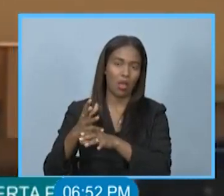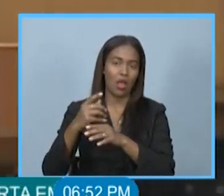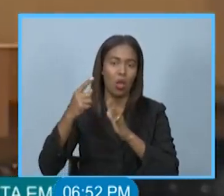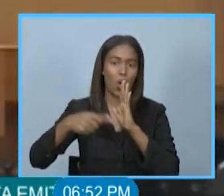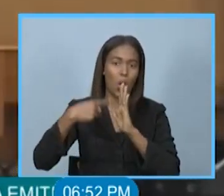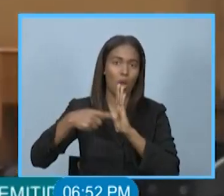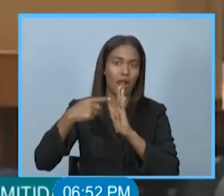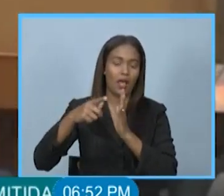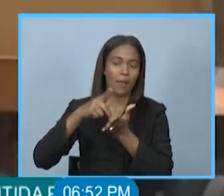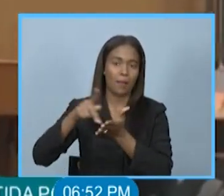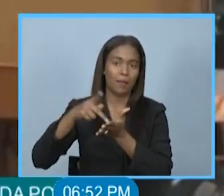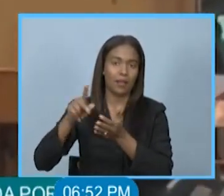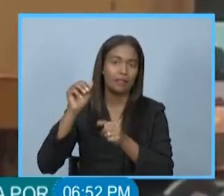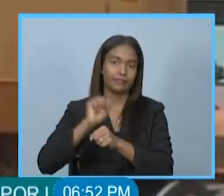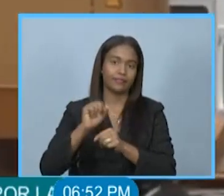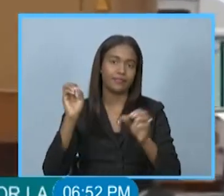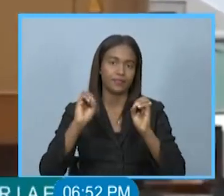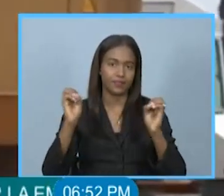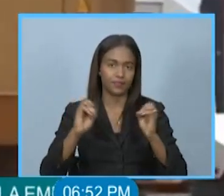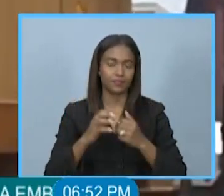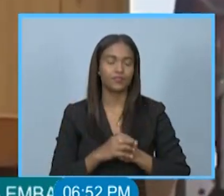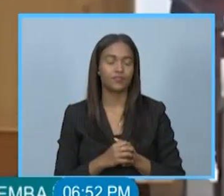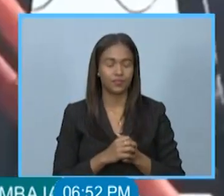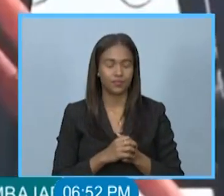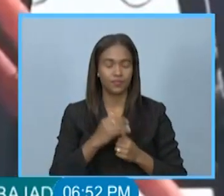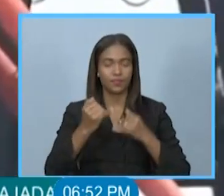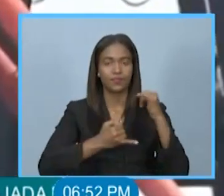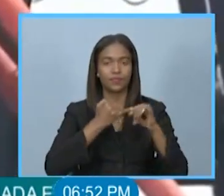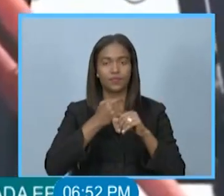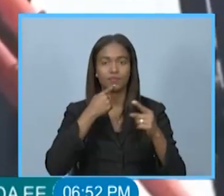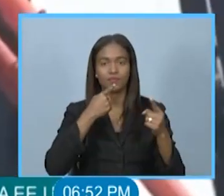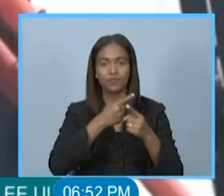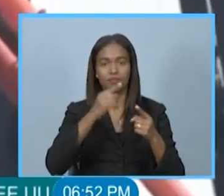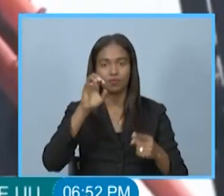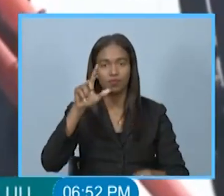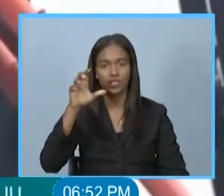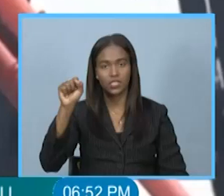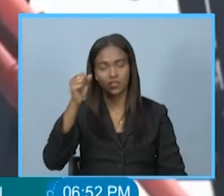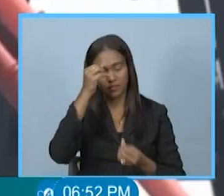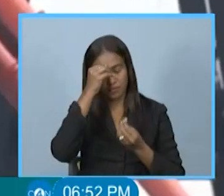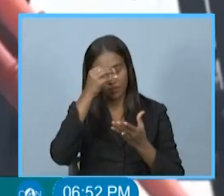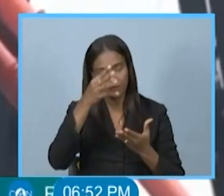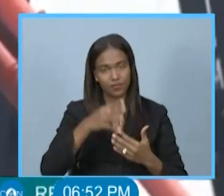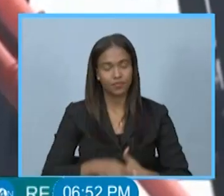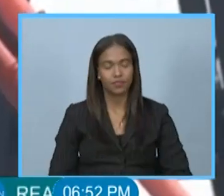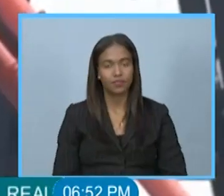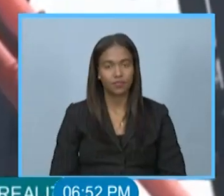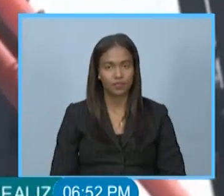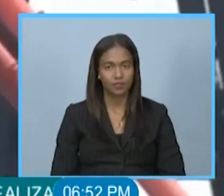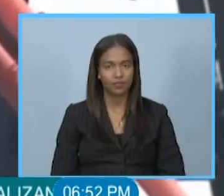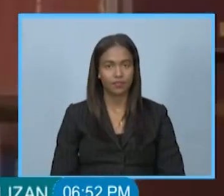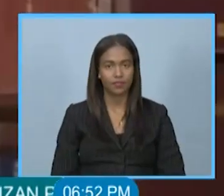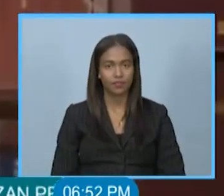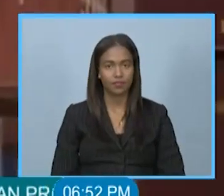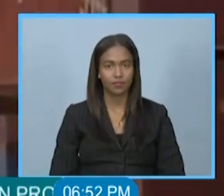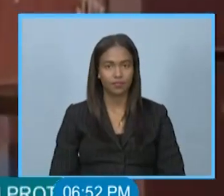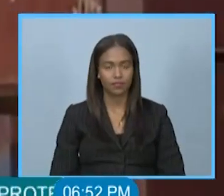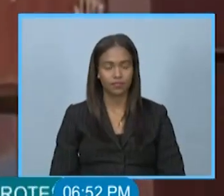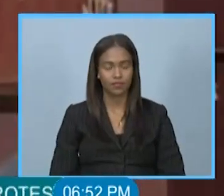horas extras excesivas en las internacionales Jean Carlos Acevedo central de noticias